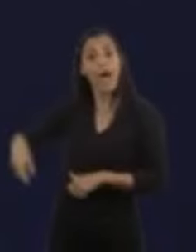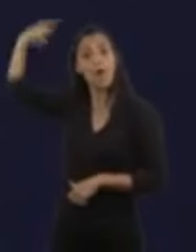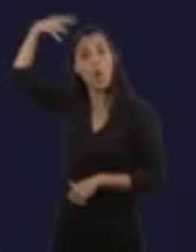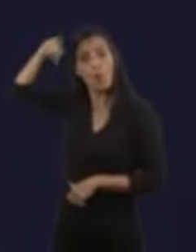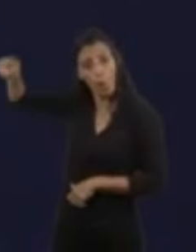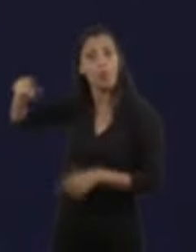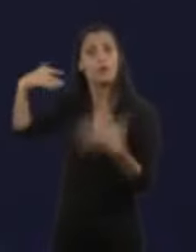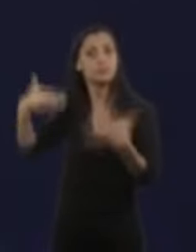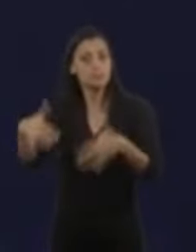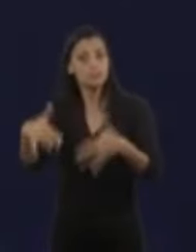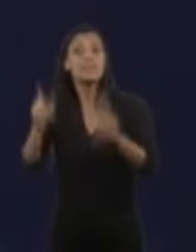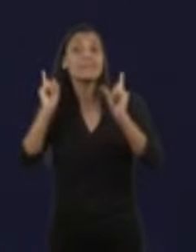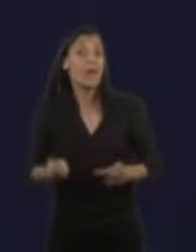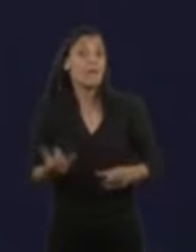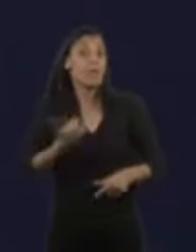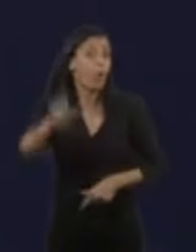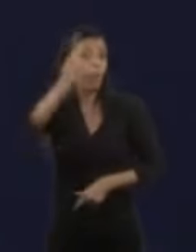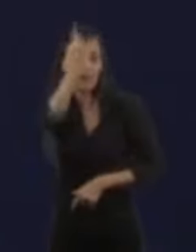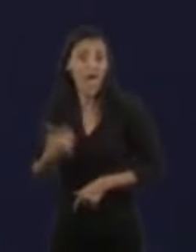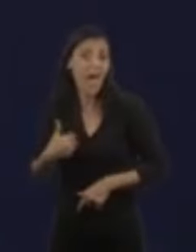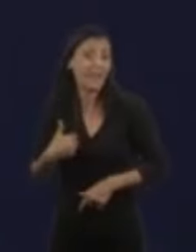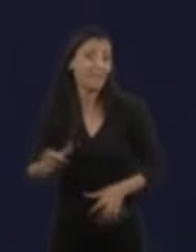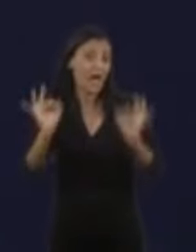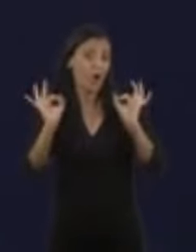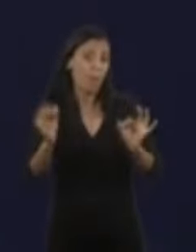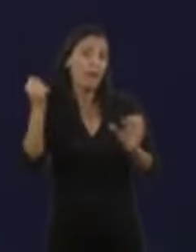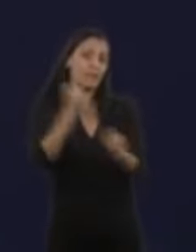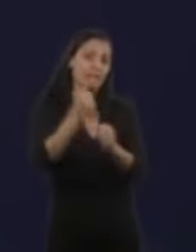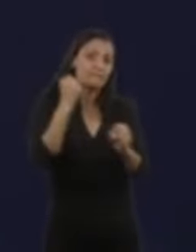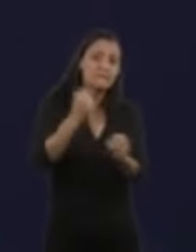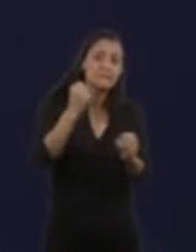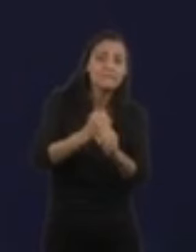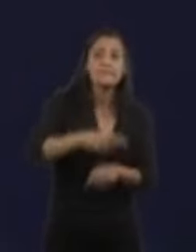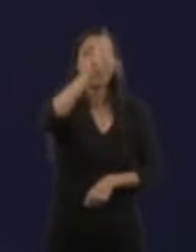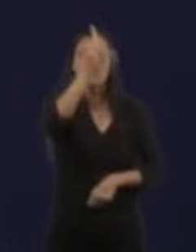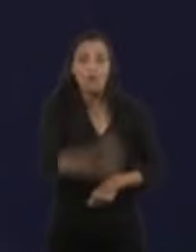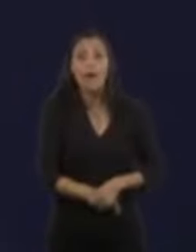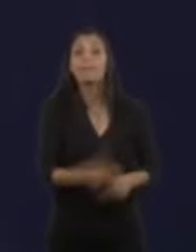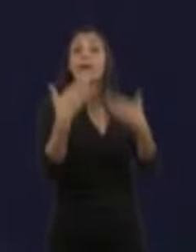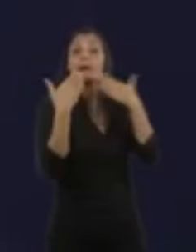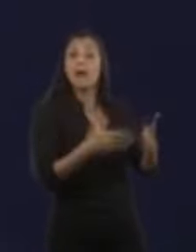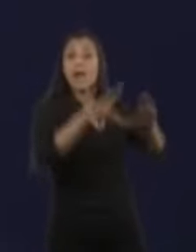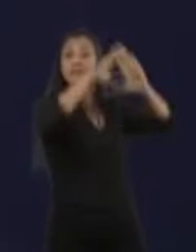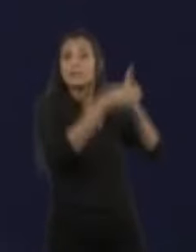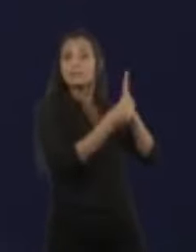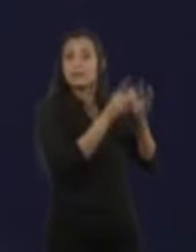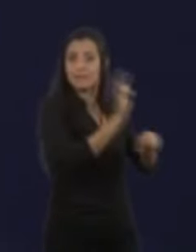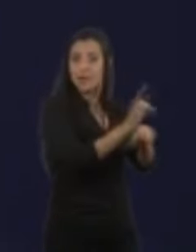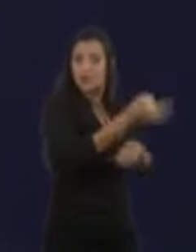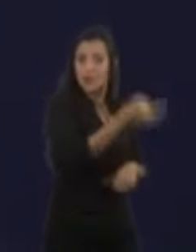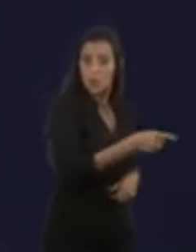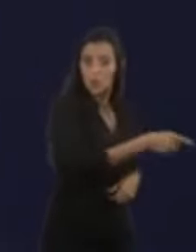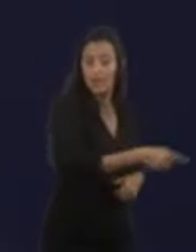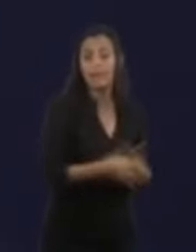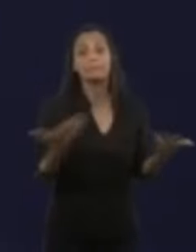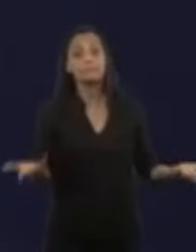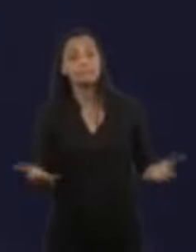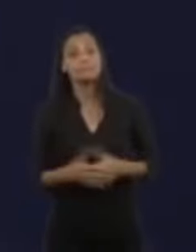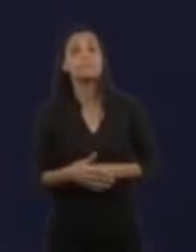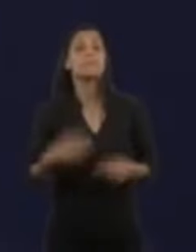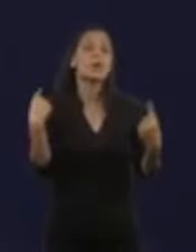gran trabajo hecho en el resto del país también por parte del Ministerio de seguridad lo que